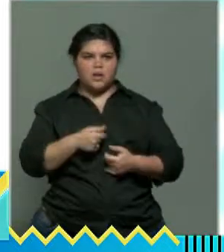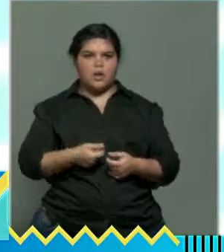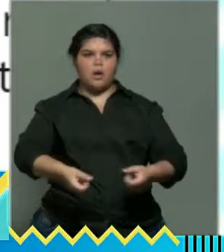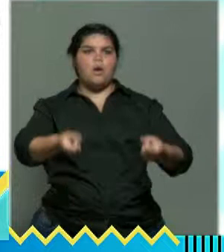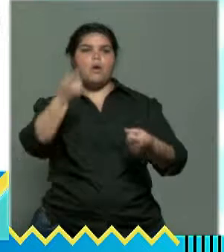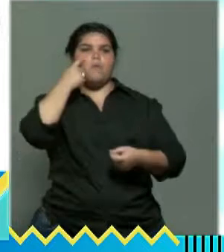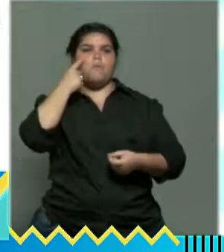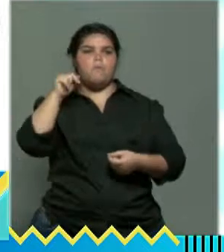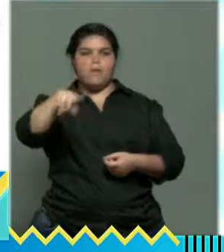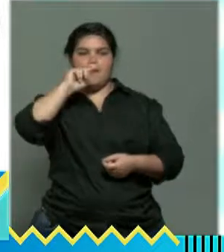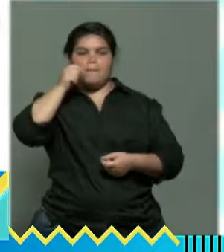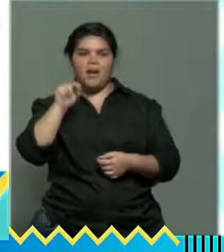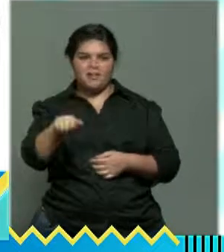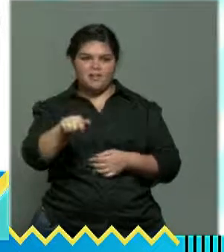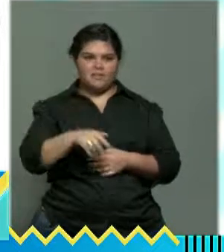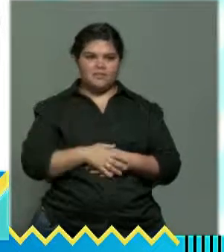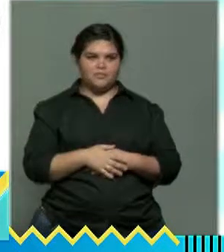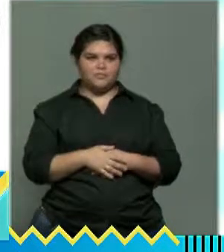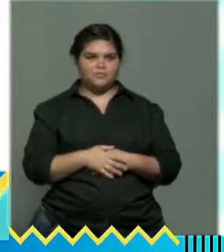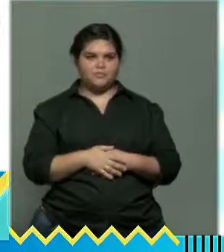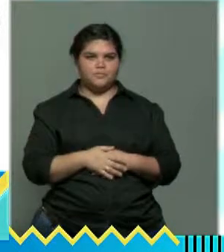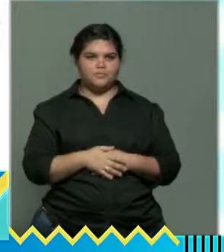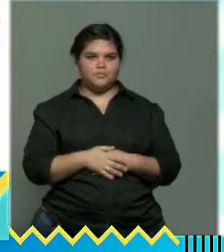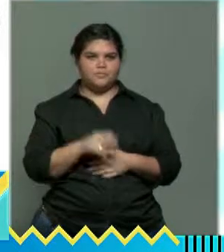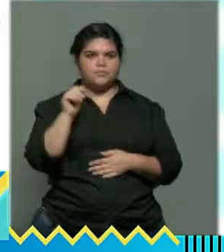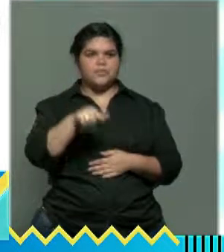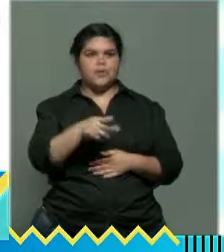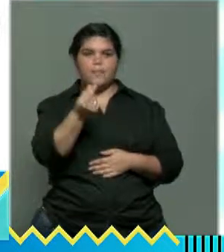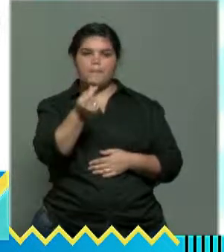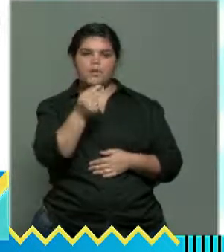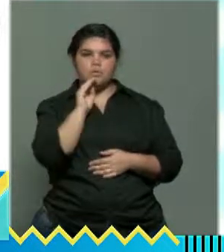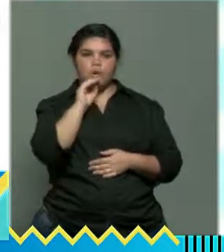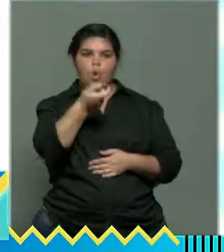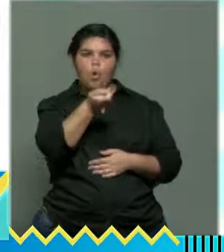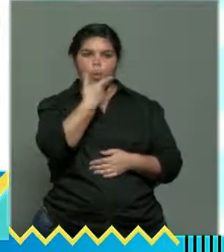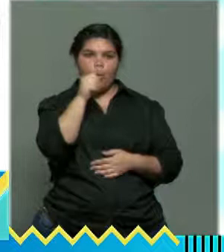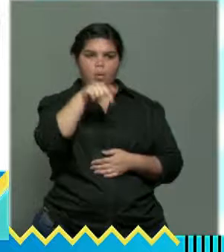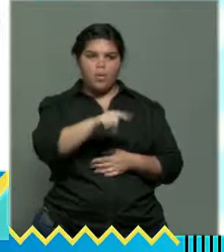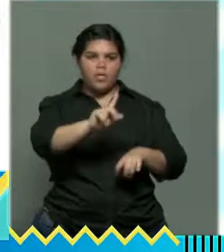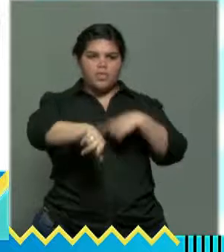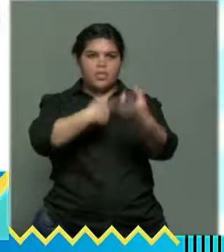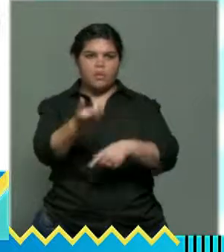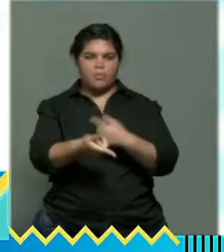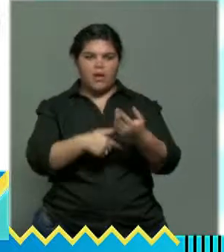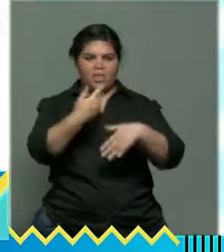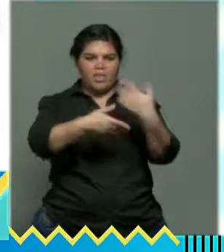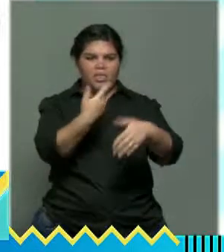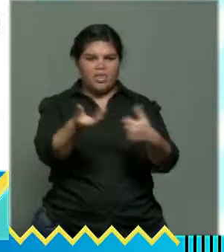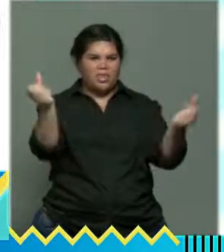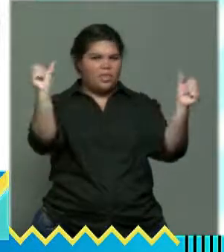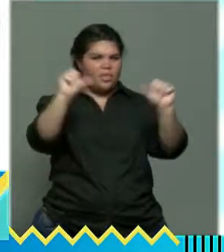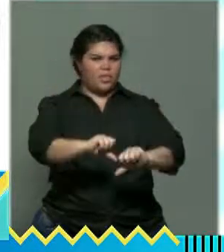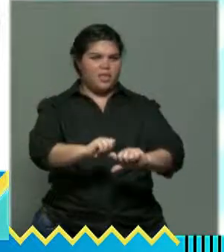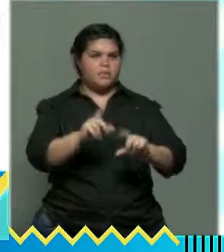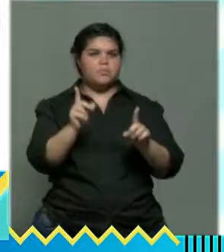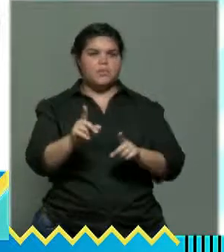Bueno, en contra claramente. Si se cae el precio de la uva por este impuesto al vino, podemos ir al quebranto de la actividad. Lo dijo justamente